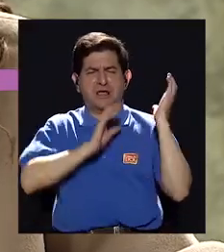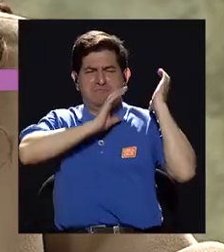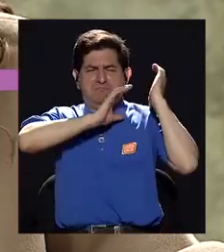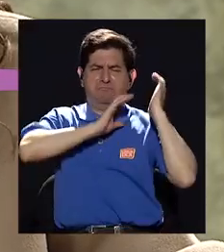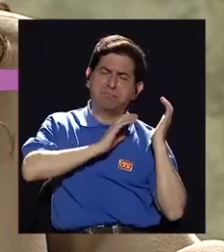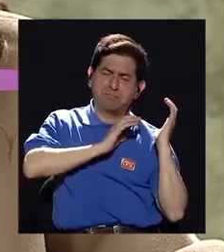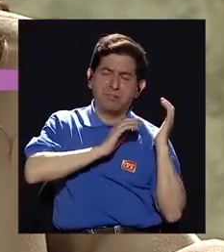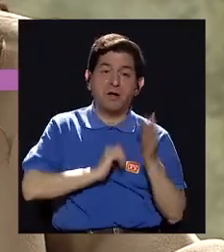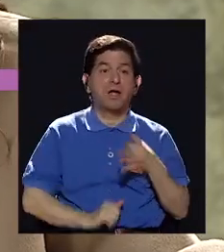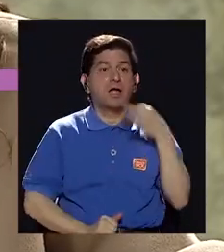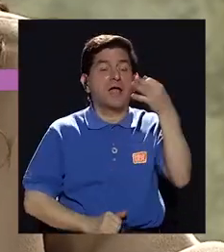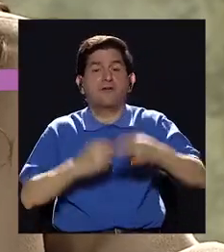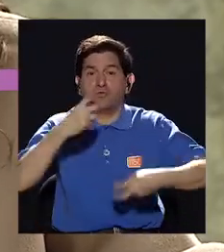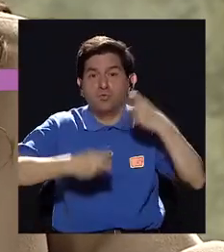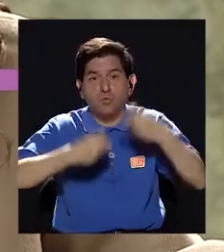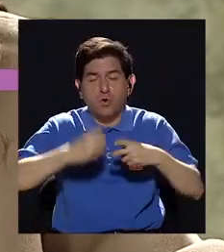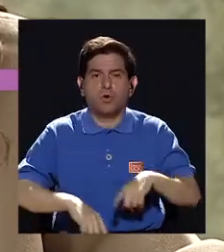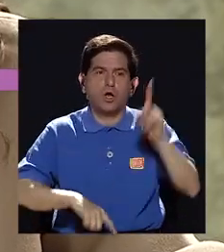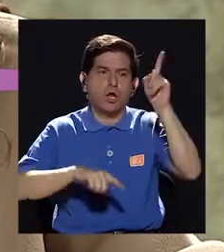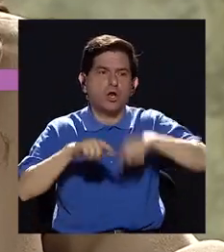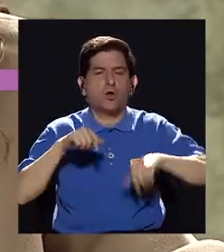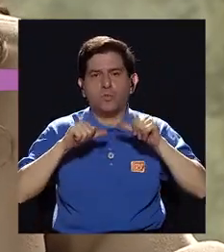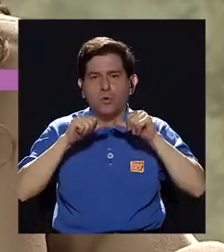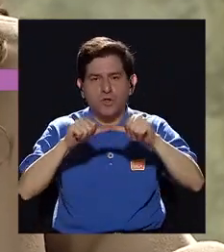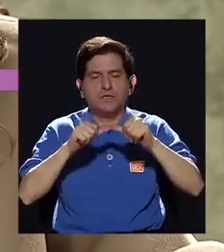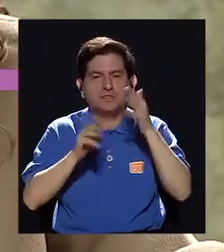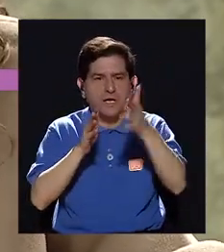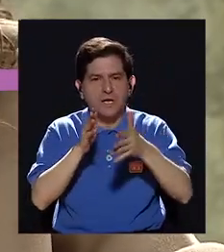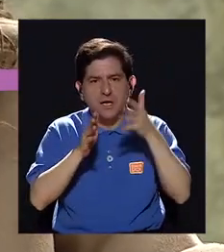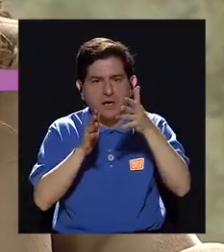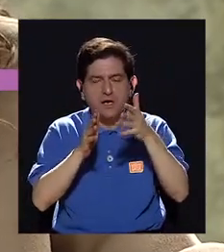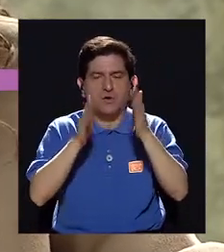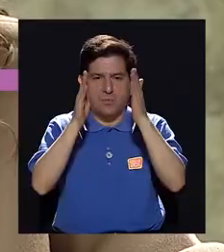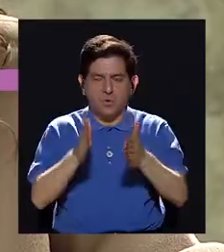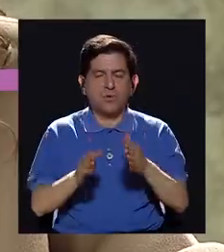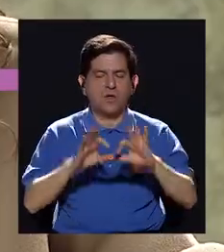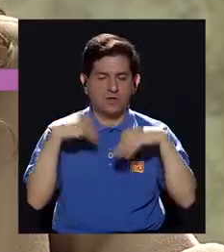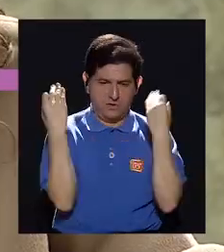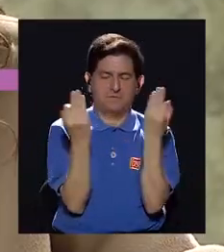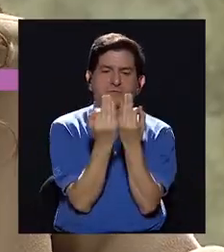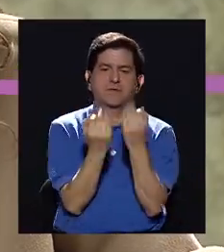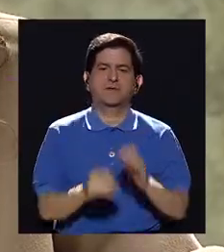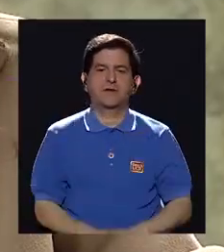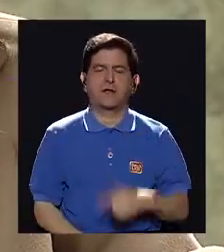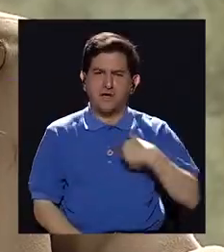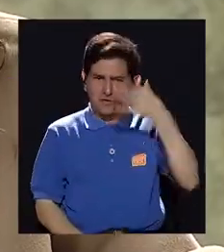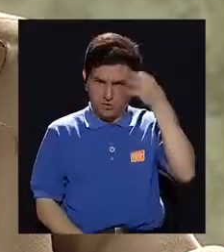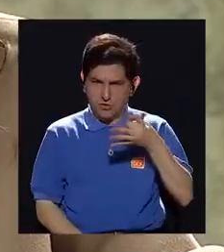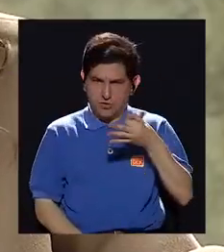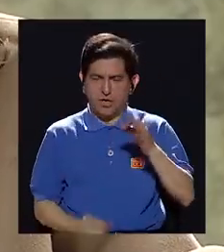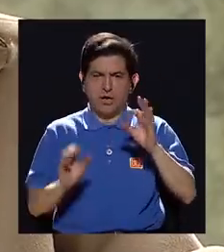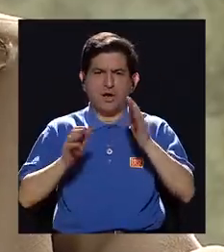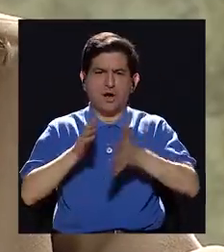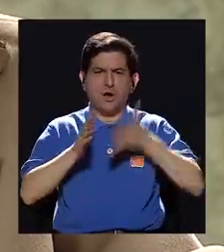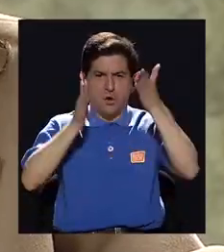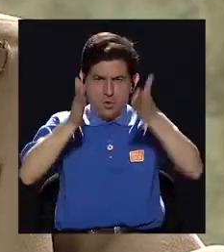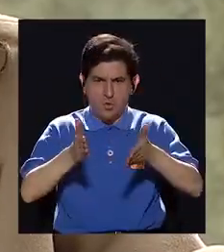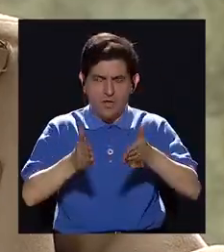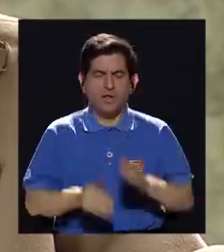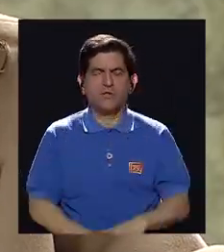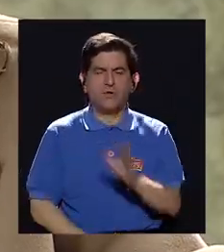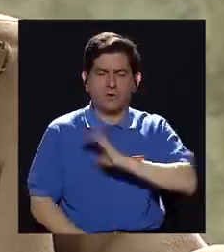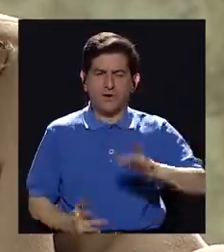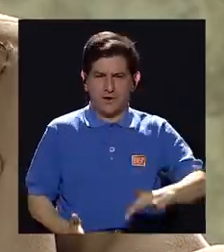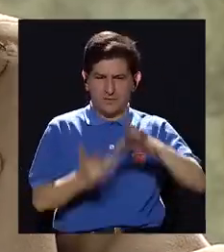y tenga en un futuro problemas y ya no vaya a poder cuidar a su familiar. Entonces, yo creo que el cuidador tiene que tener